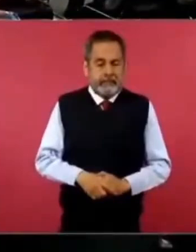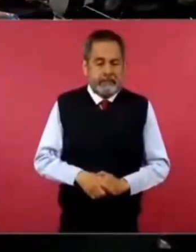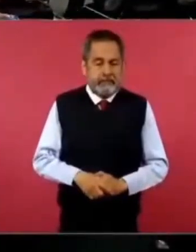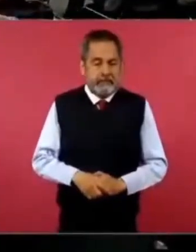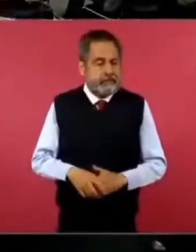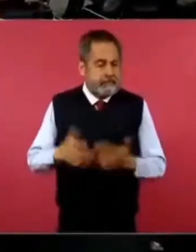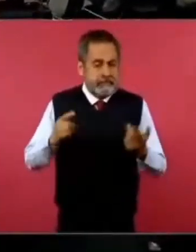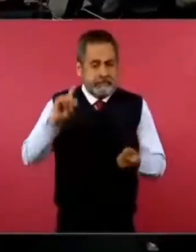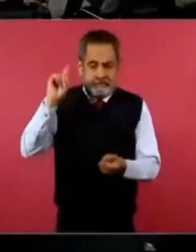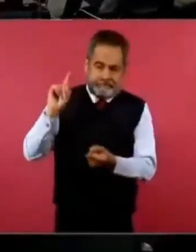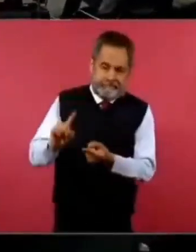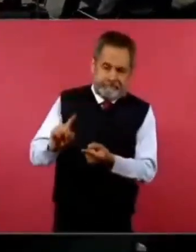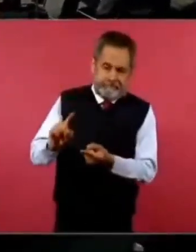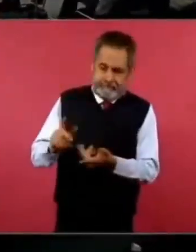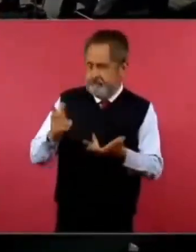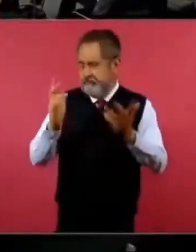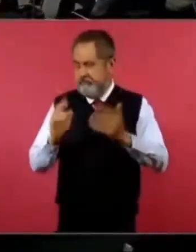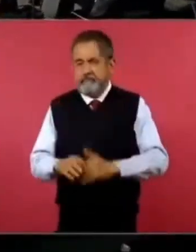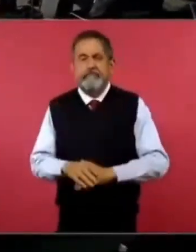nada.